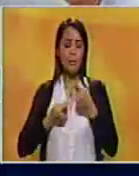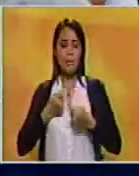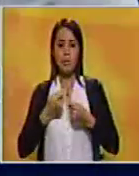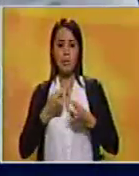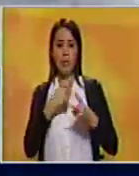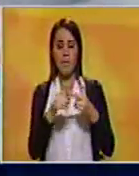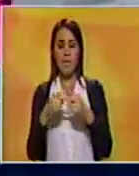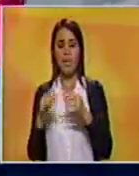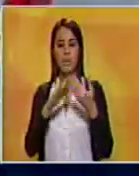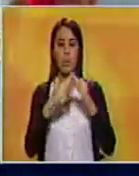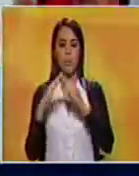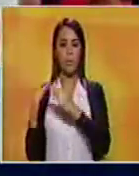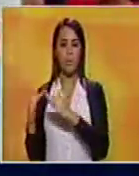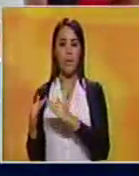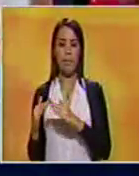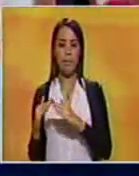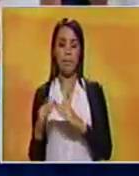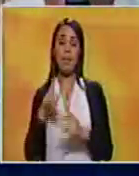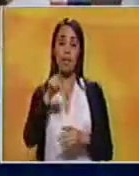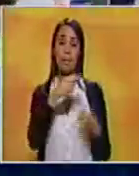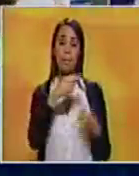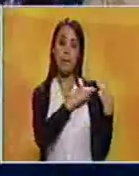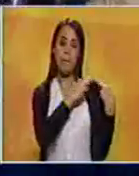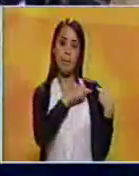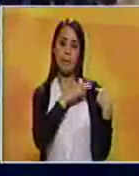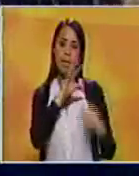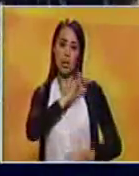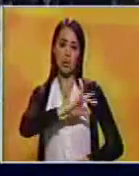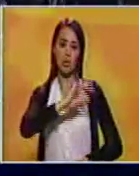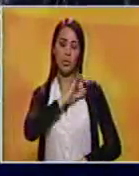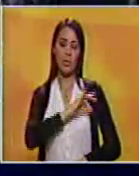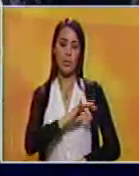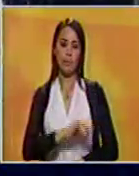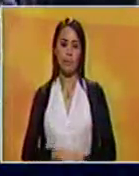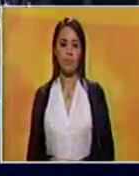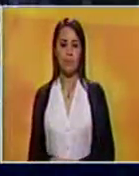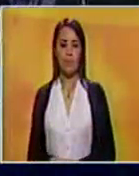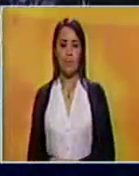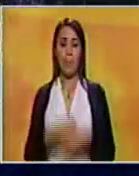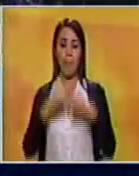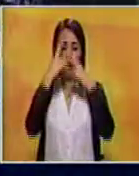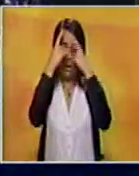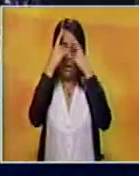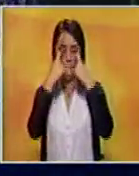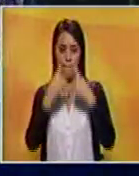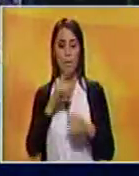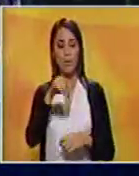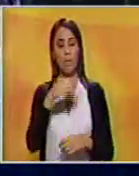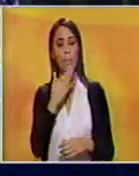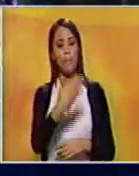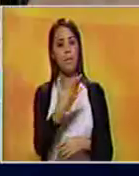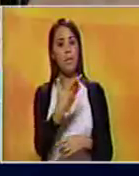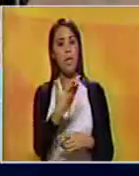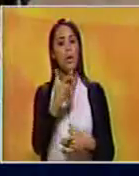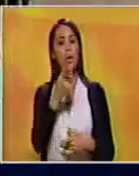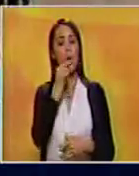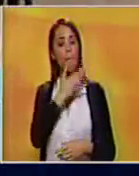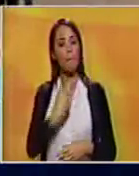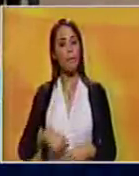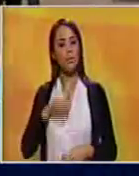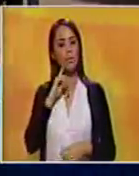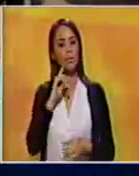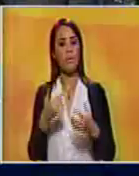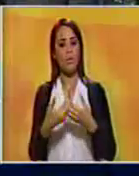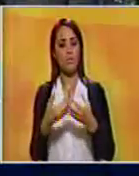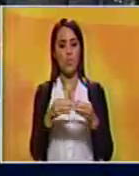diferentes comunidades y entre representantes de la sociedad civil. Los expertos además exhortaron al Ejecutivo a desmovilizar a los